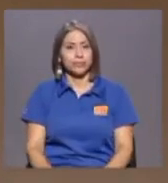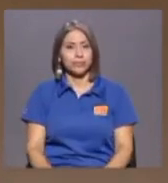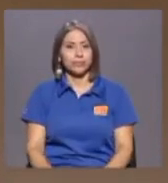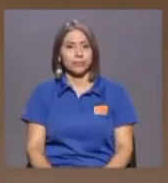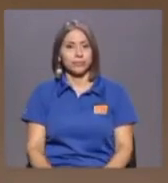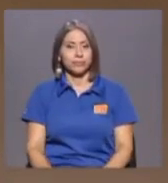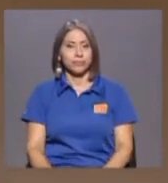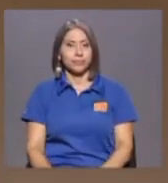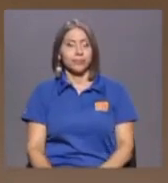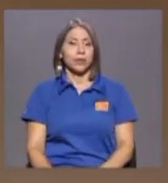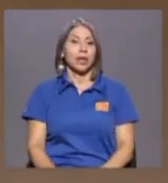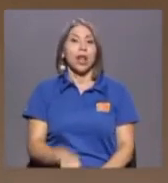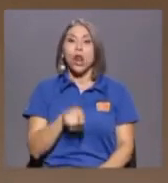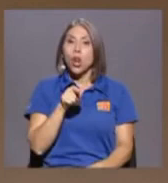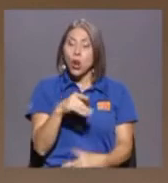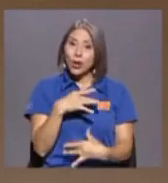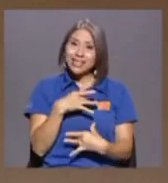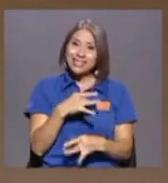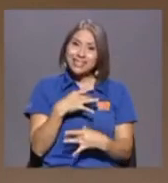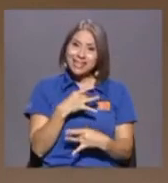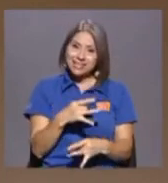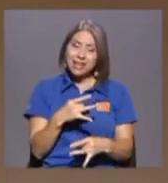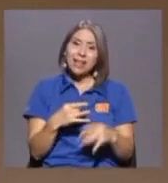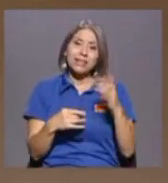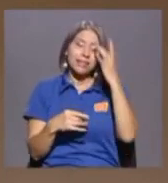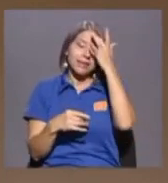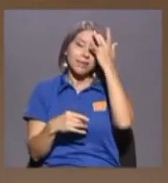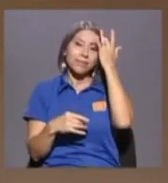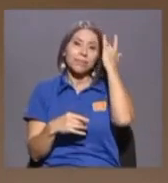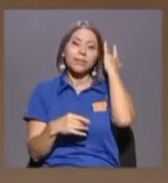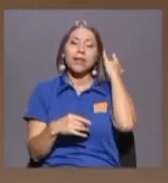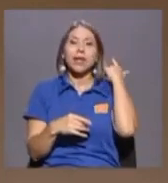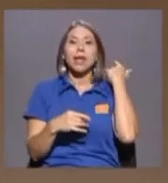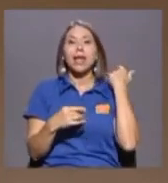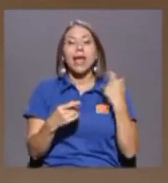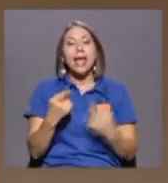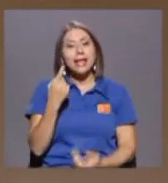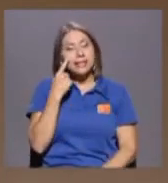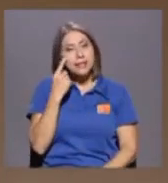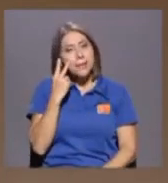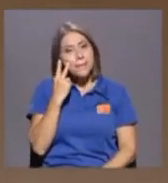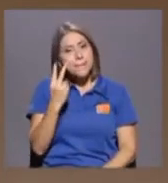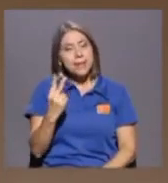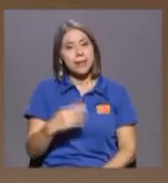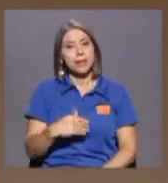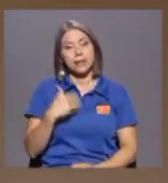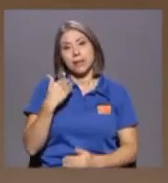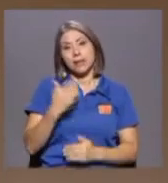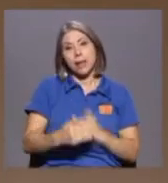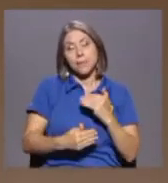Lo que es interesante es ver que el proceso histórico